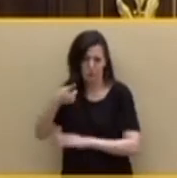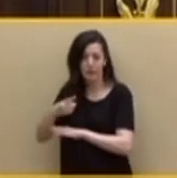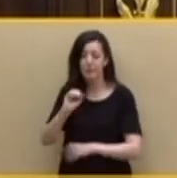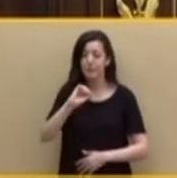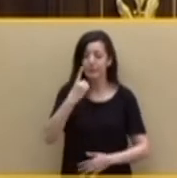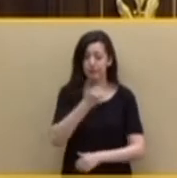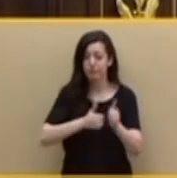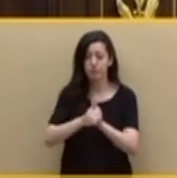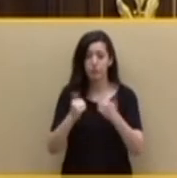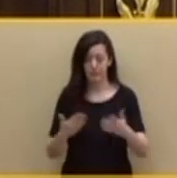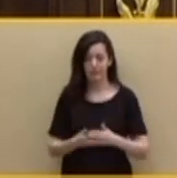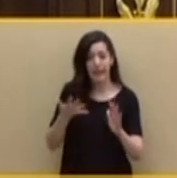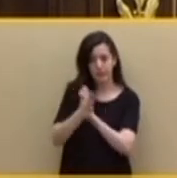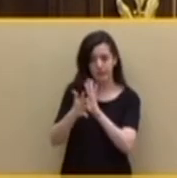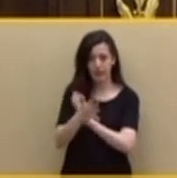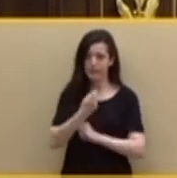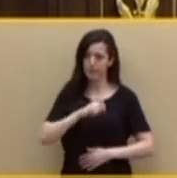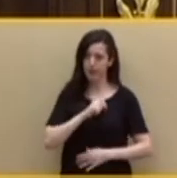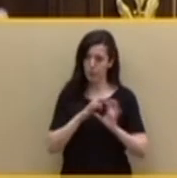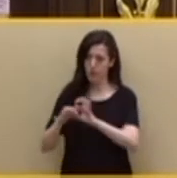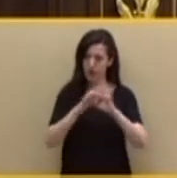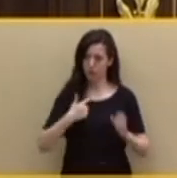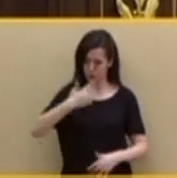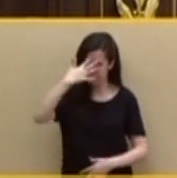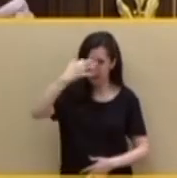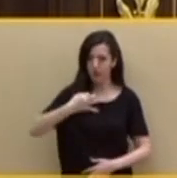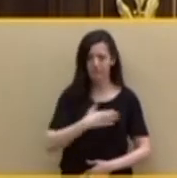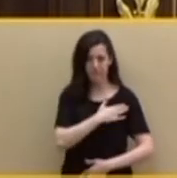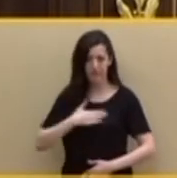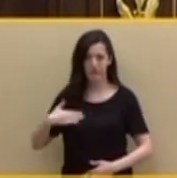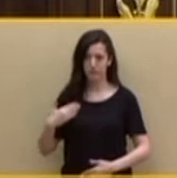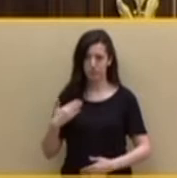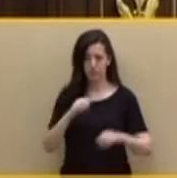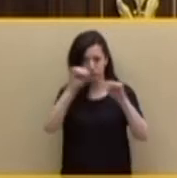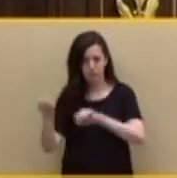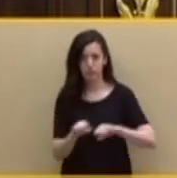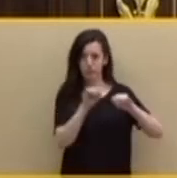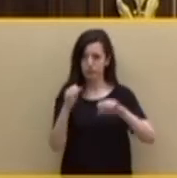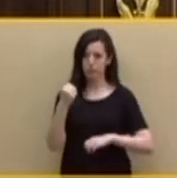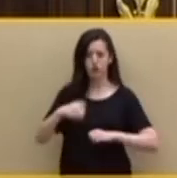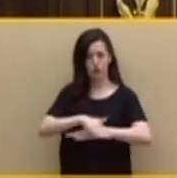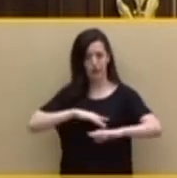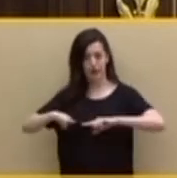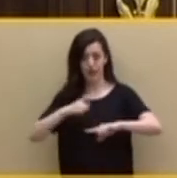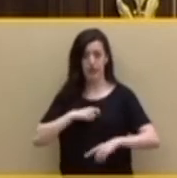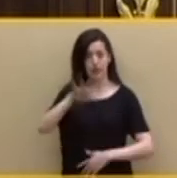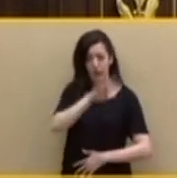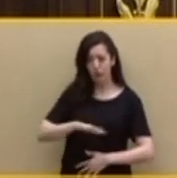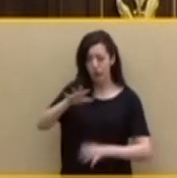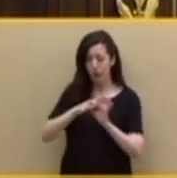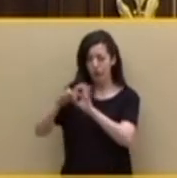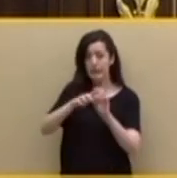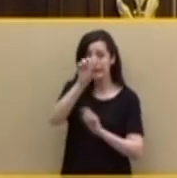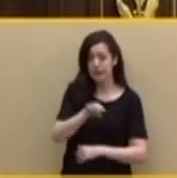país y está dispuesto a defender la soberanía del conjunto de la nación y lo demás son palabras o palabras